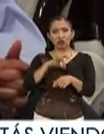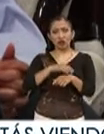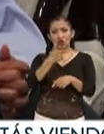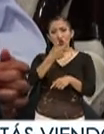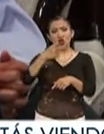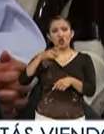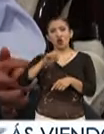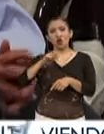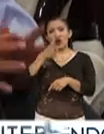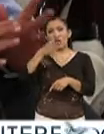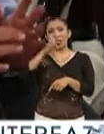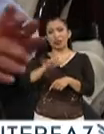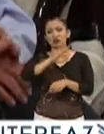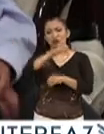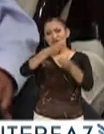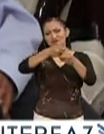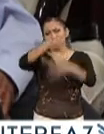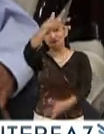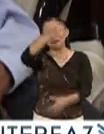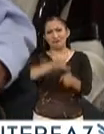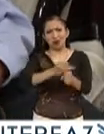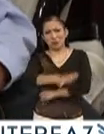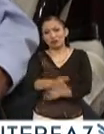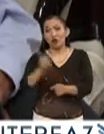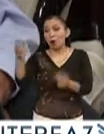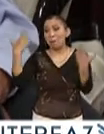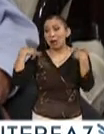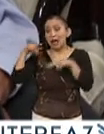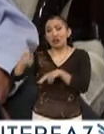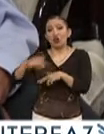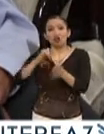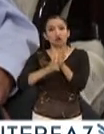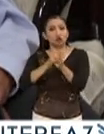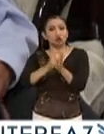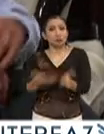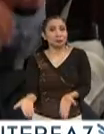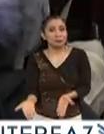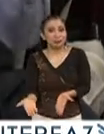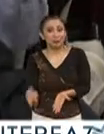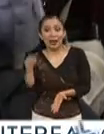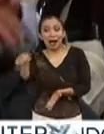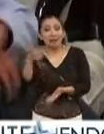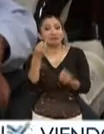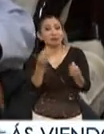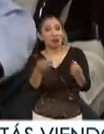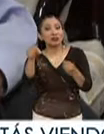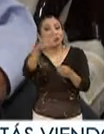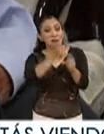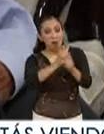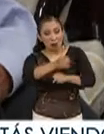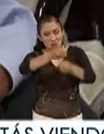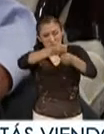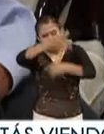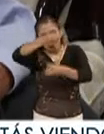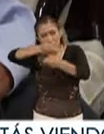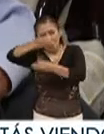Google pues todo lo que quiere saber, o con el maestro YouTube. Ahí hay una gran cantidad de